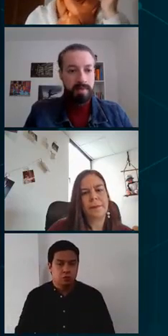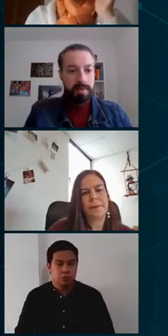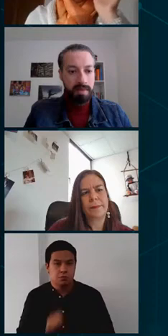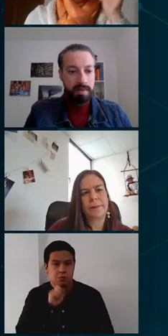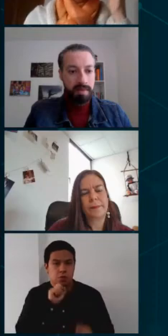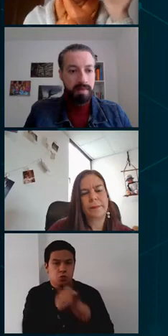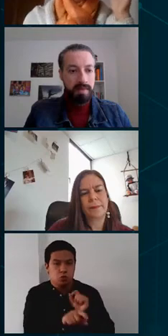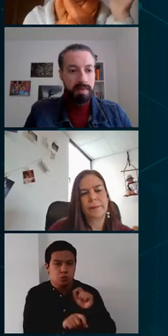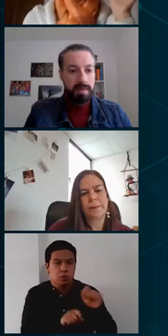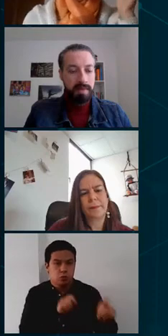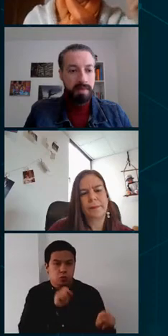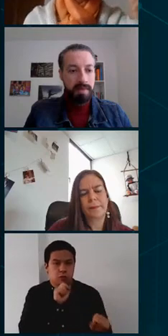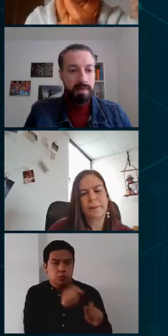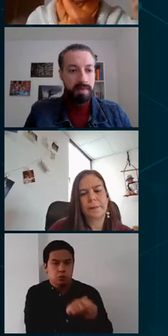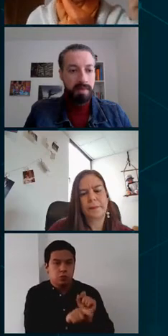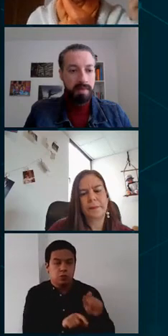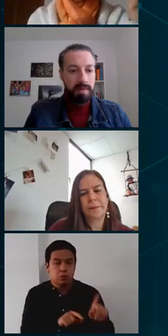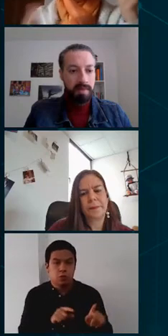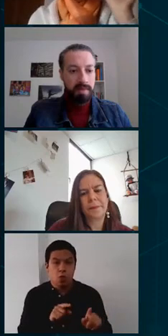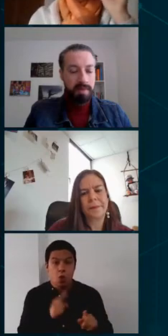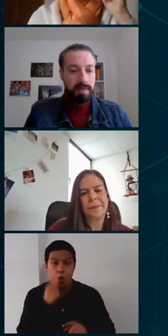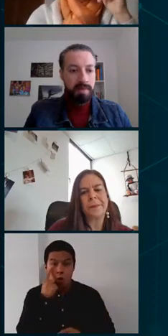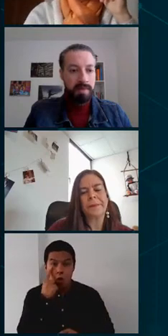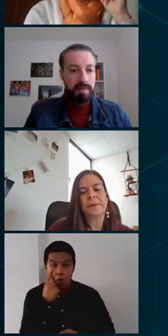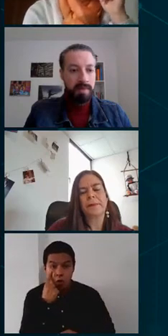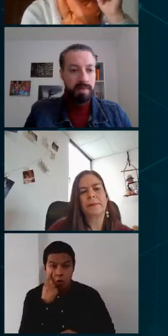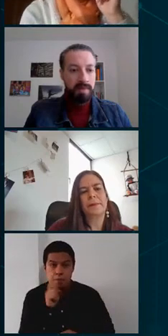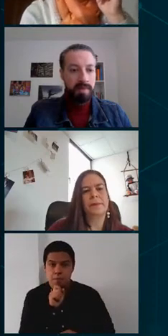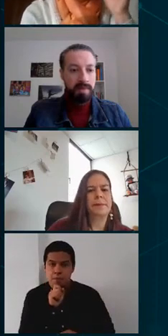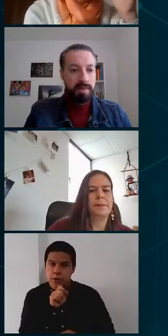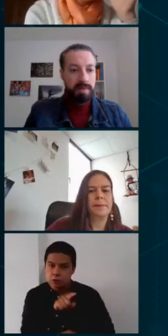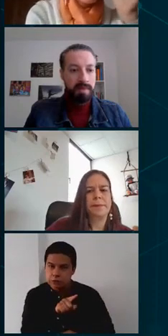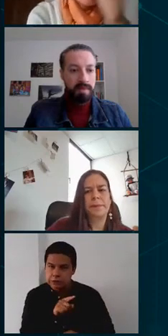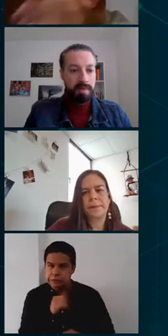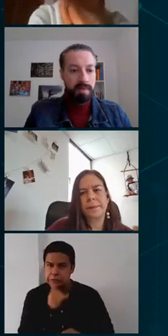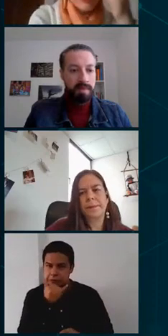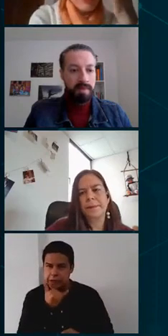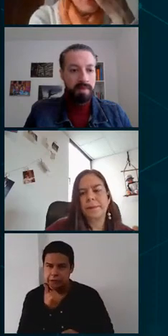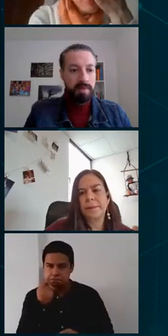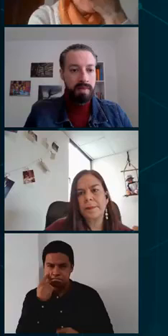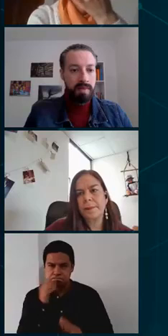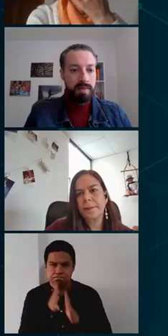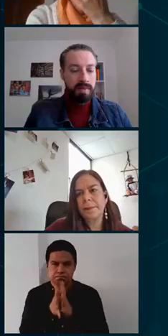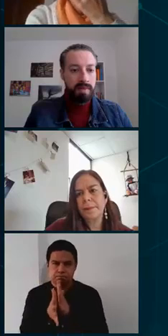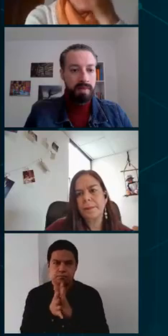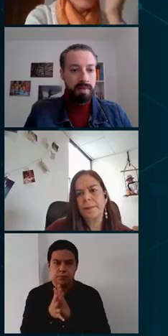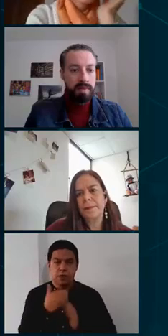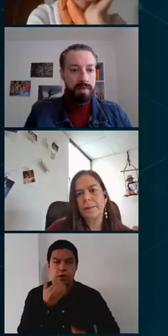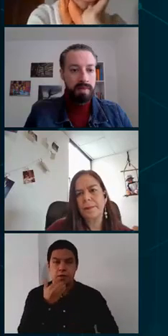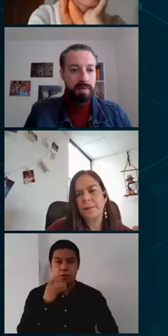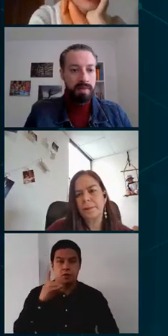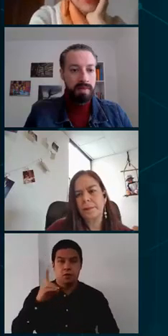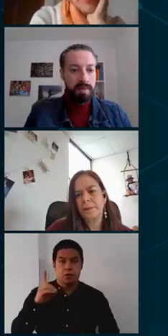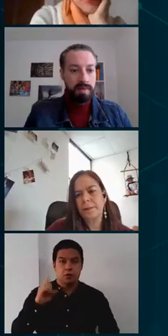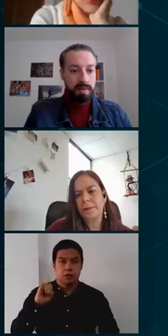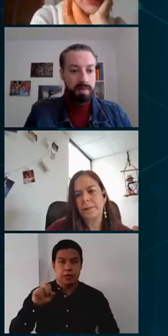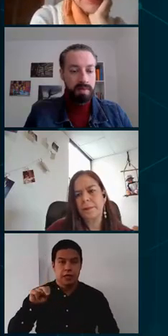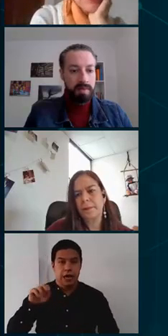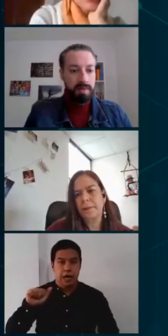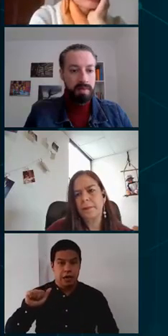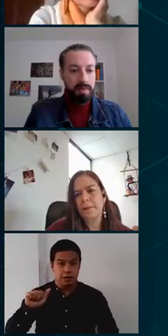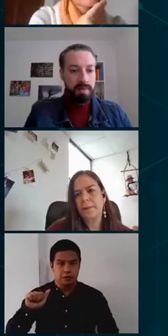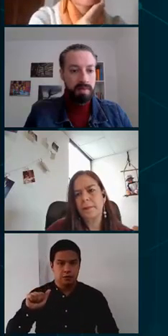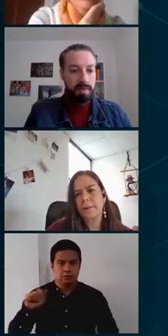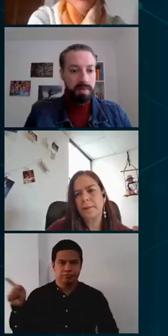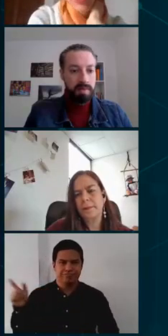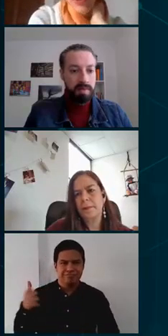¿Cuál es el tipo de preguntas que no serían válidas con el ejemplo? Por ejemplo, con lo que dijo Dina Luz, entonces yo, mi siguiente pregunta,